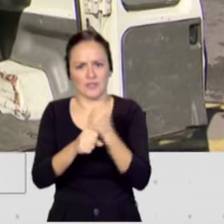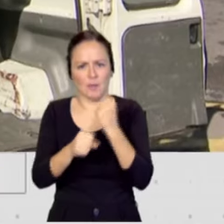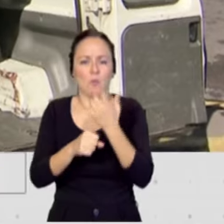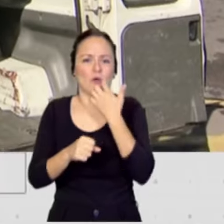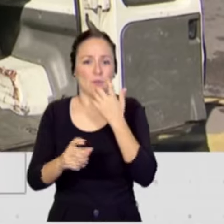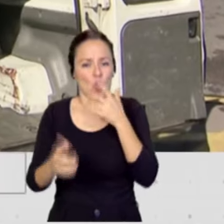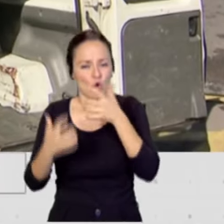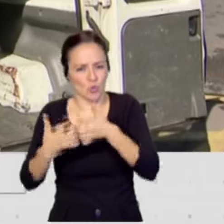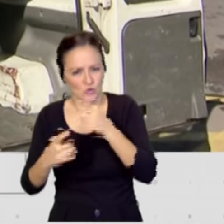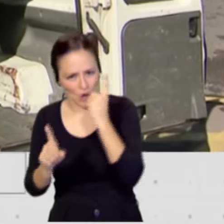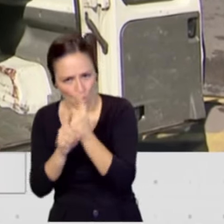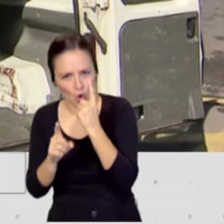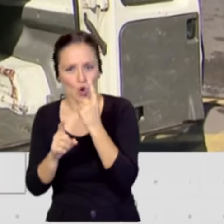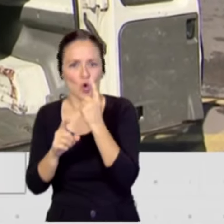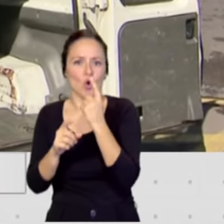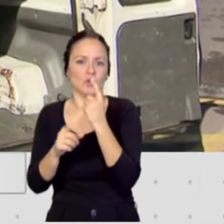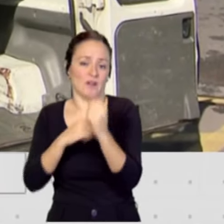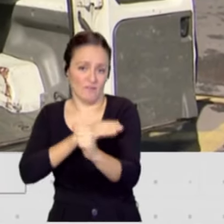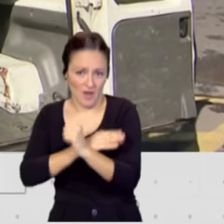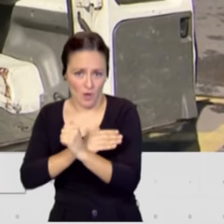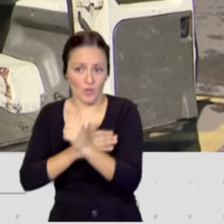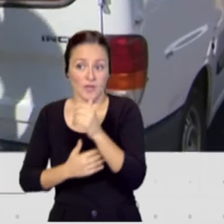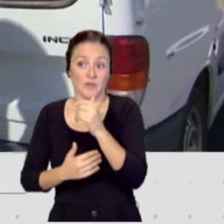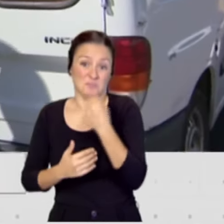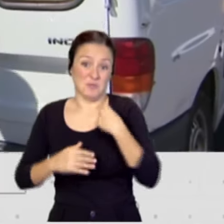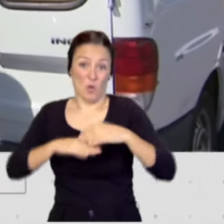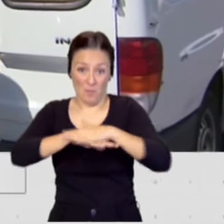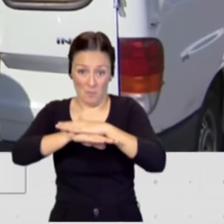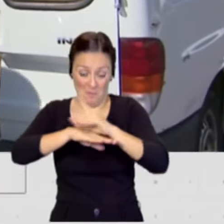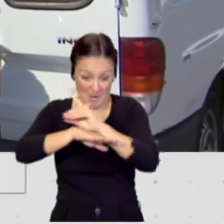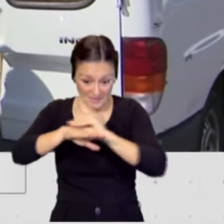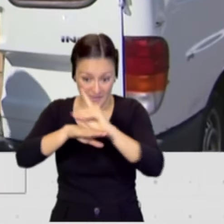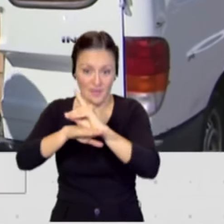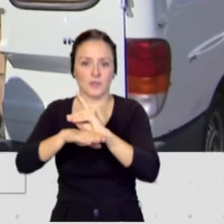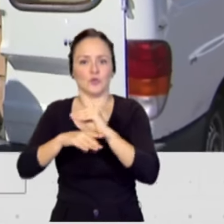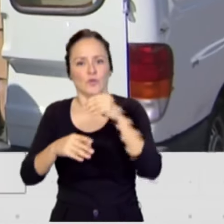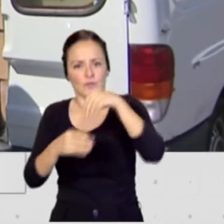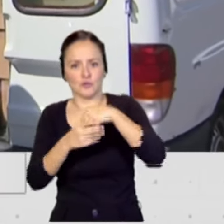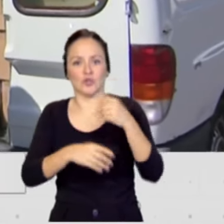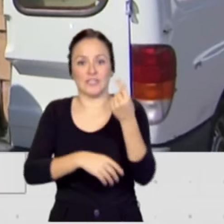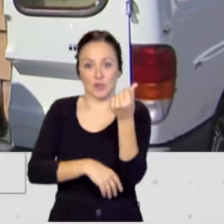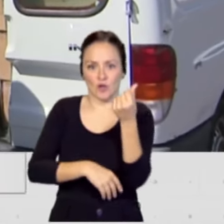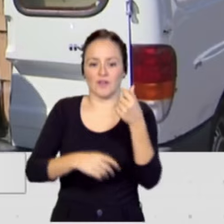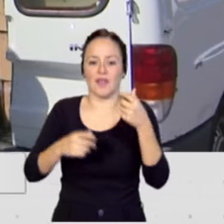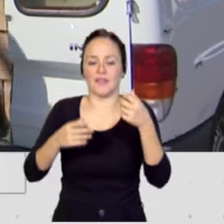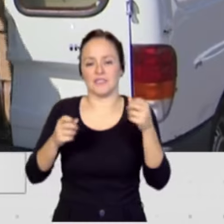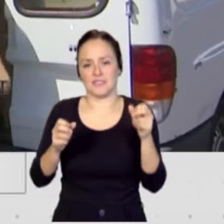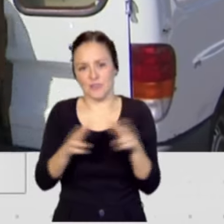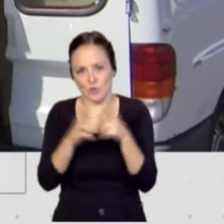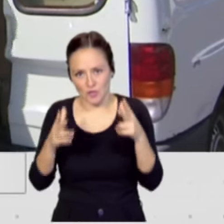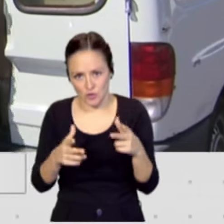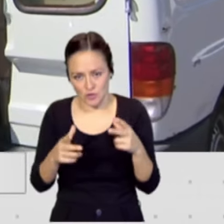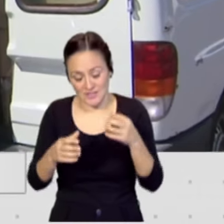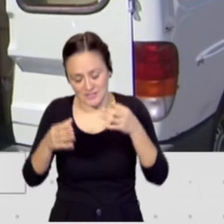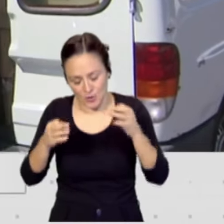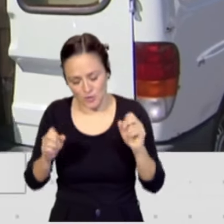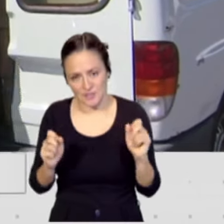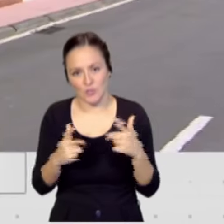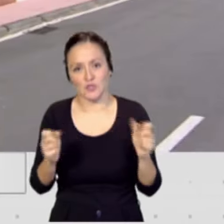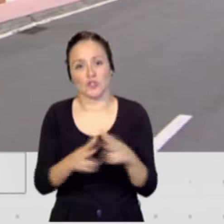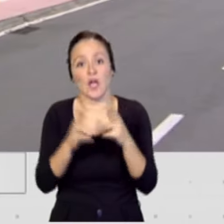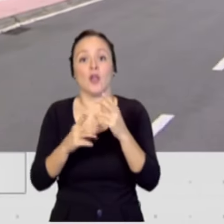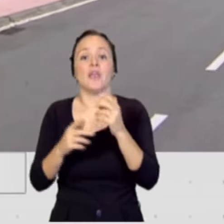contra el fraude que a través de la base de datos fundamentalmente de la tesorería general de as social o del servicio público de empleo Estatal o del Instituto Nacional